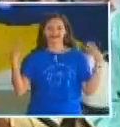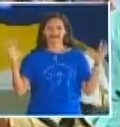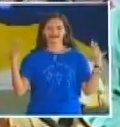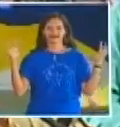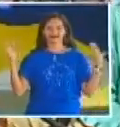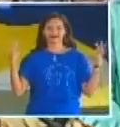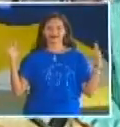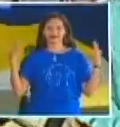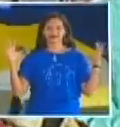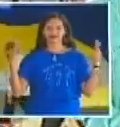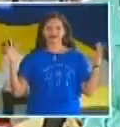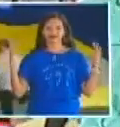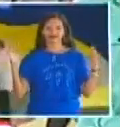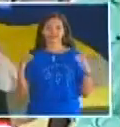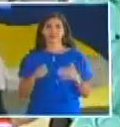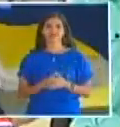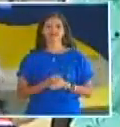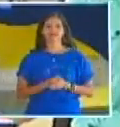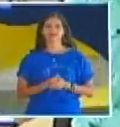Tenemos.